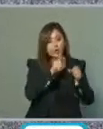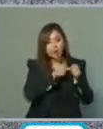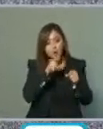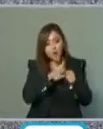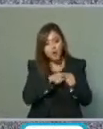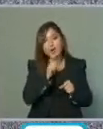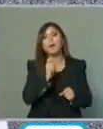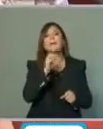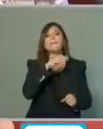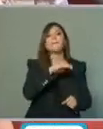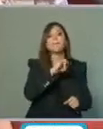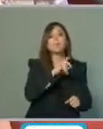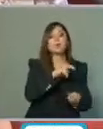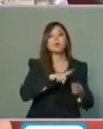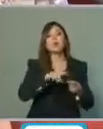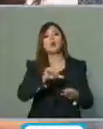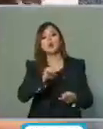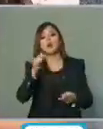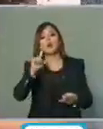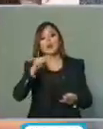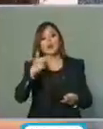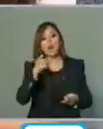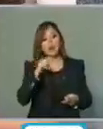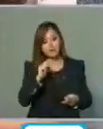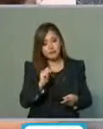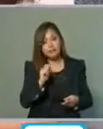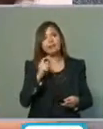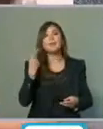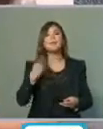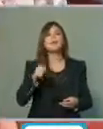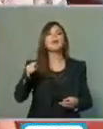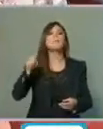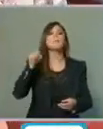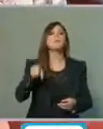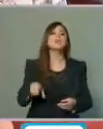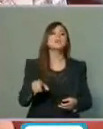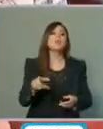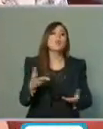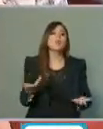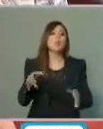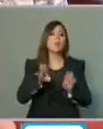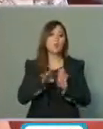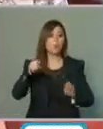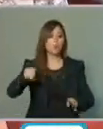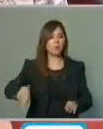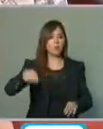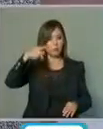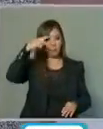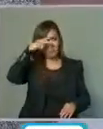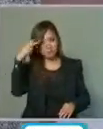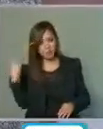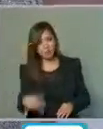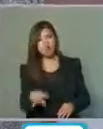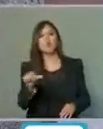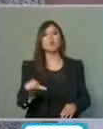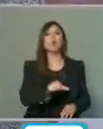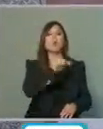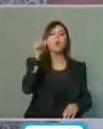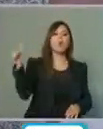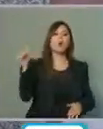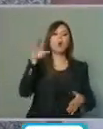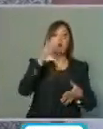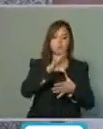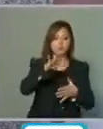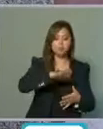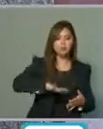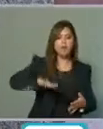medium y el light. Eso está muy bien porque... Mediano y oscuro. Pero además porque justamente en México y en Latinoamérica, bueno, variamos mucho la tonalidad